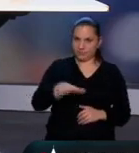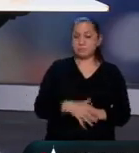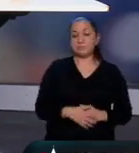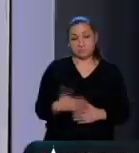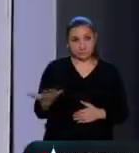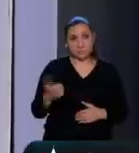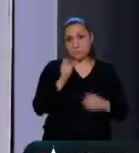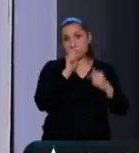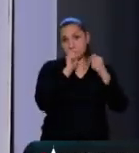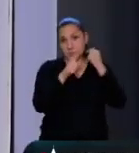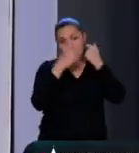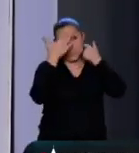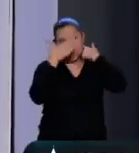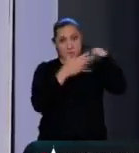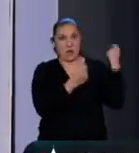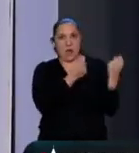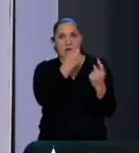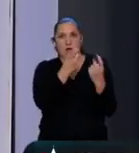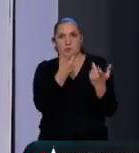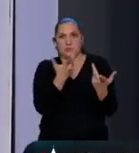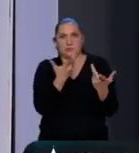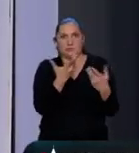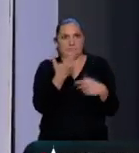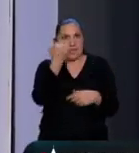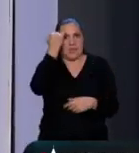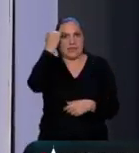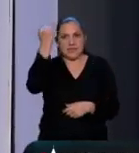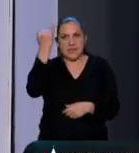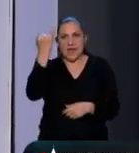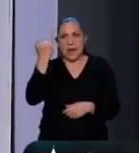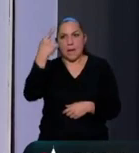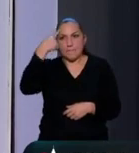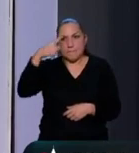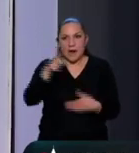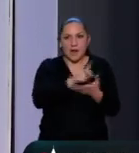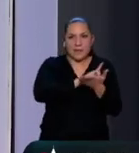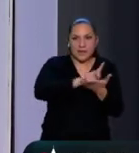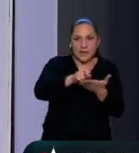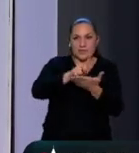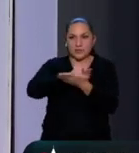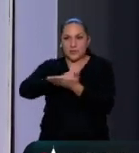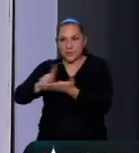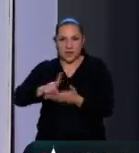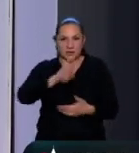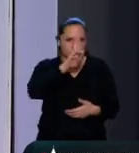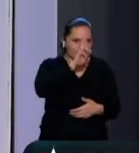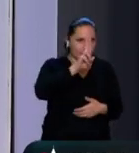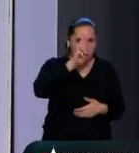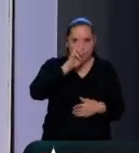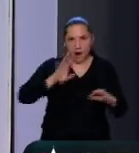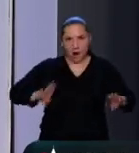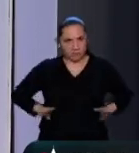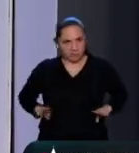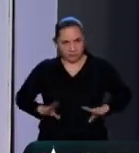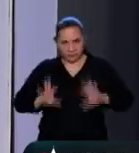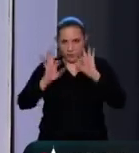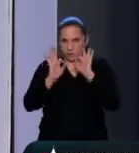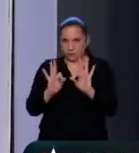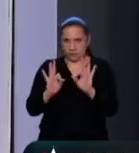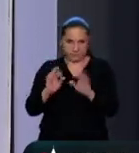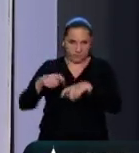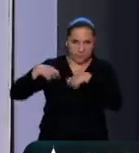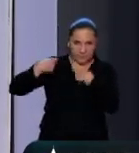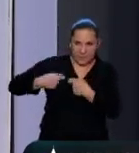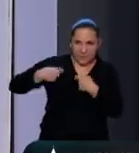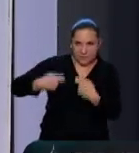de la noción de los derechos, y por otro lado, pues este otro legado que tiene que ver con que hoy todo esto forma parte